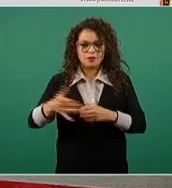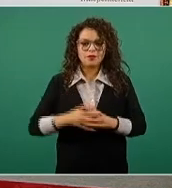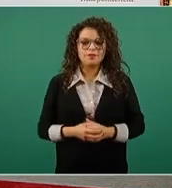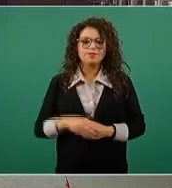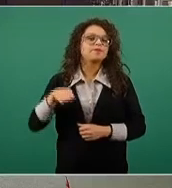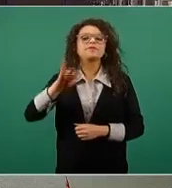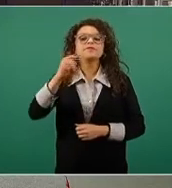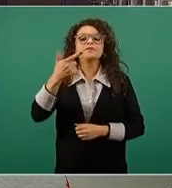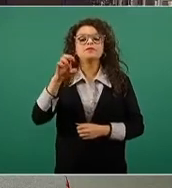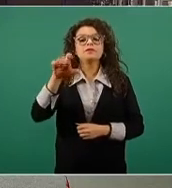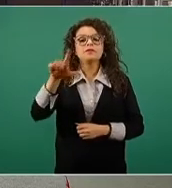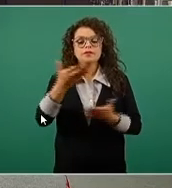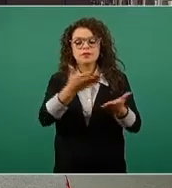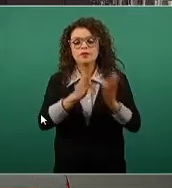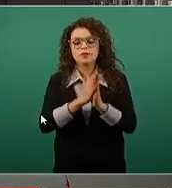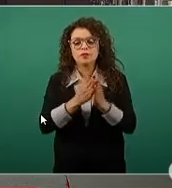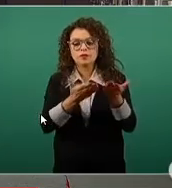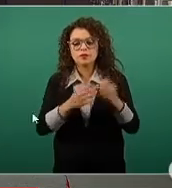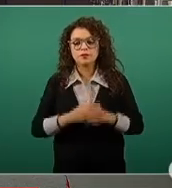Miguel, por favor.